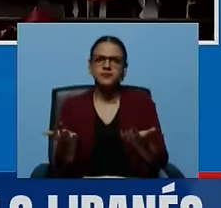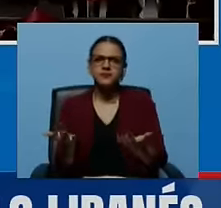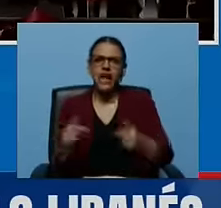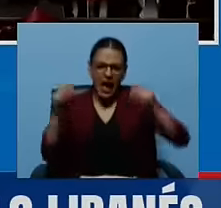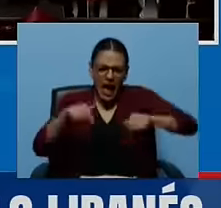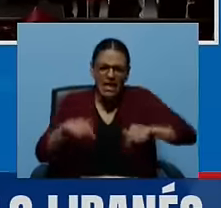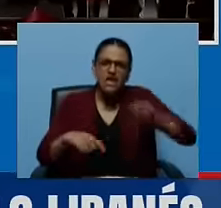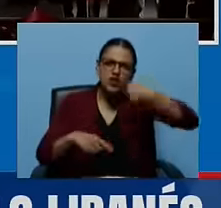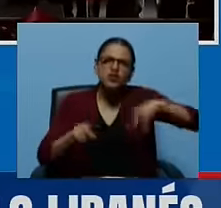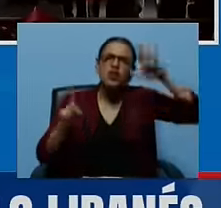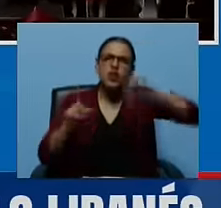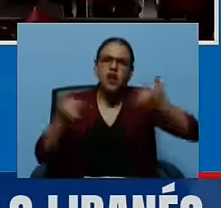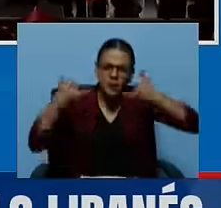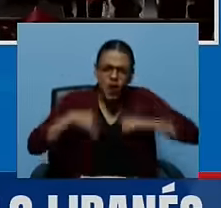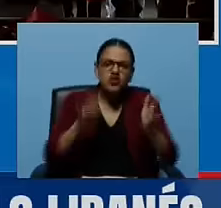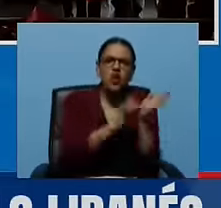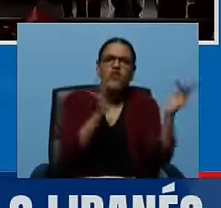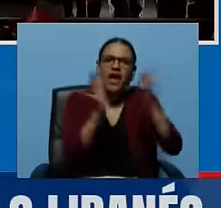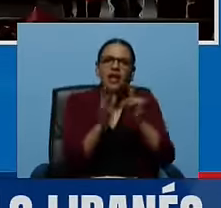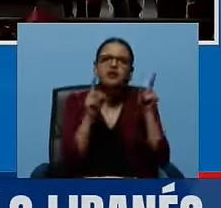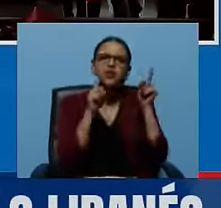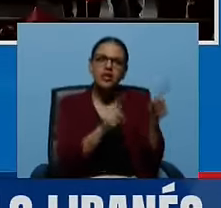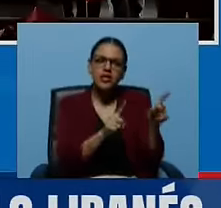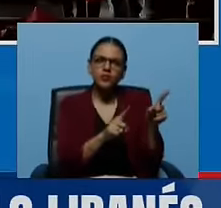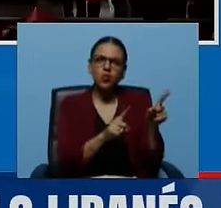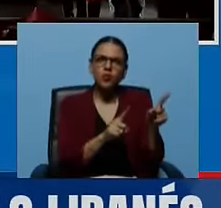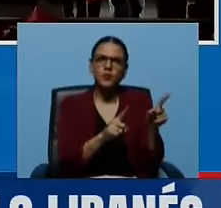Acá estamos los hijos de Cristo Redentor.